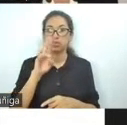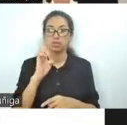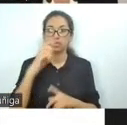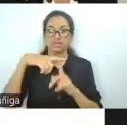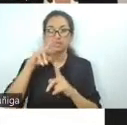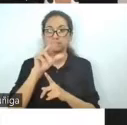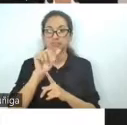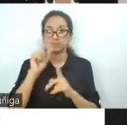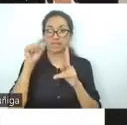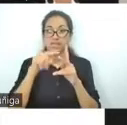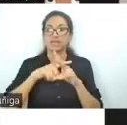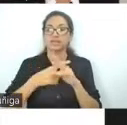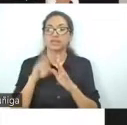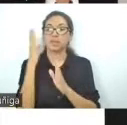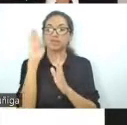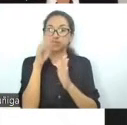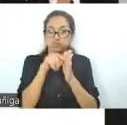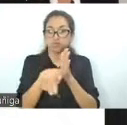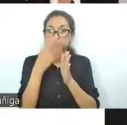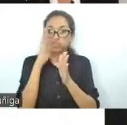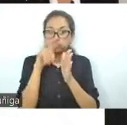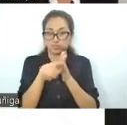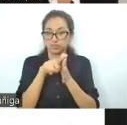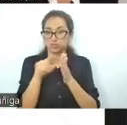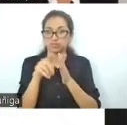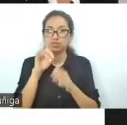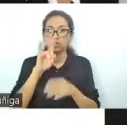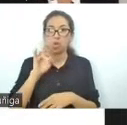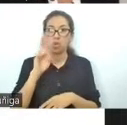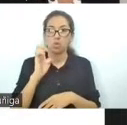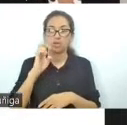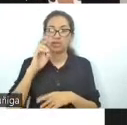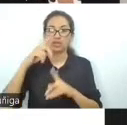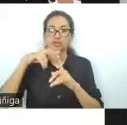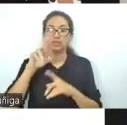por acá es por donde orinamos. Y hacia la parte posterior,